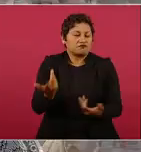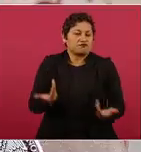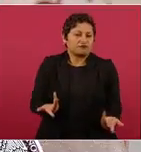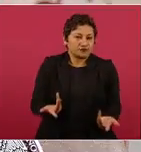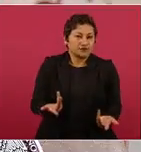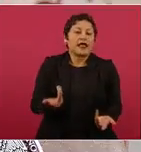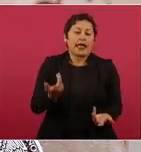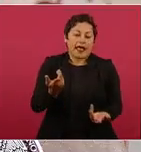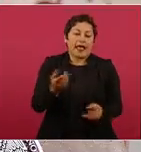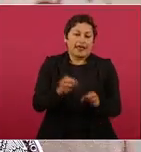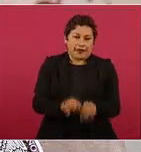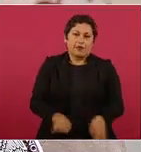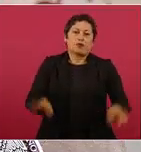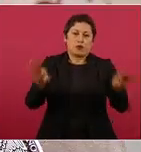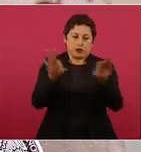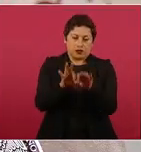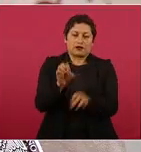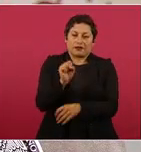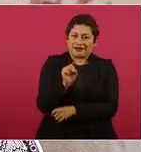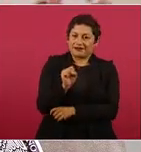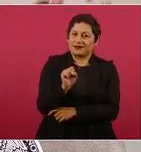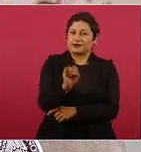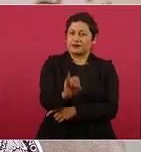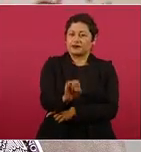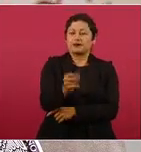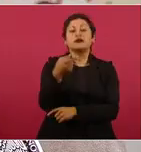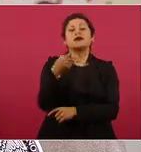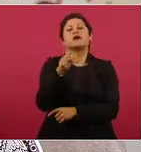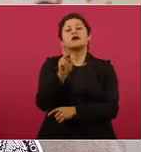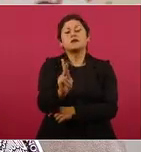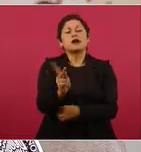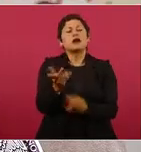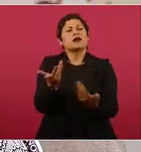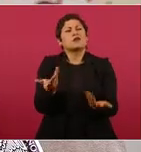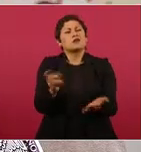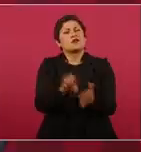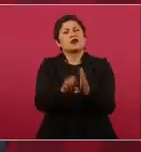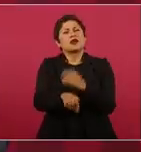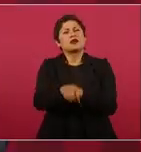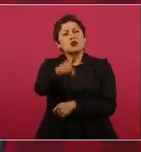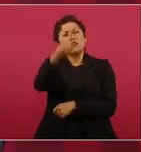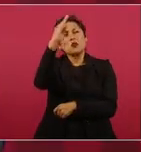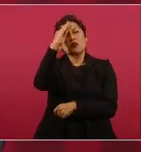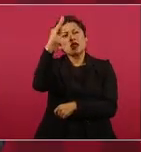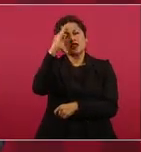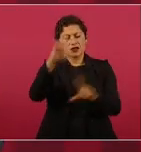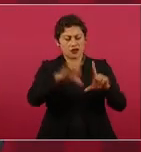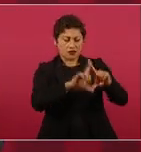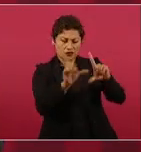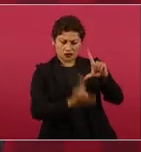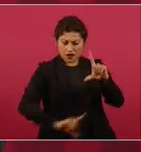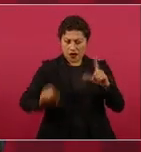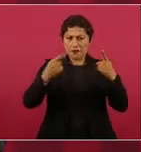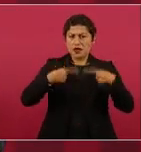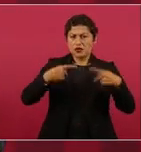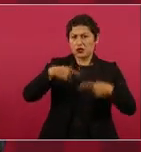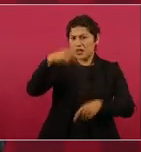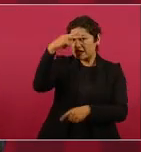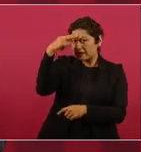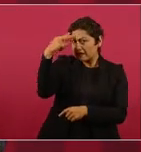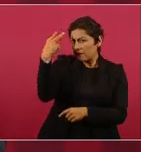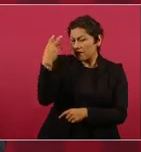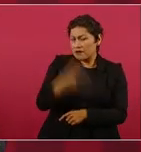de ellas, pero cuando pensamos en de qué enferman las personas mexicanas, incluyendo estos trastornos